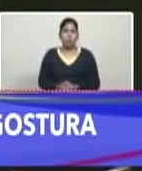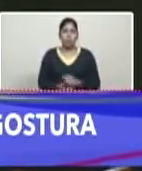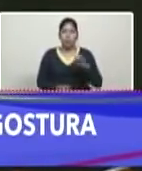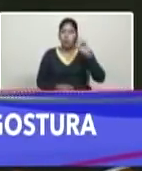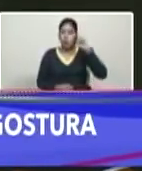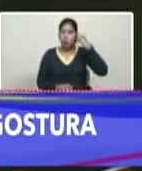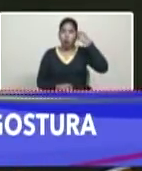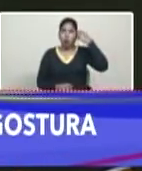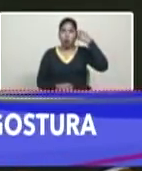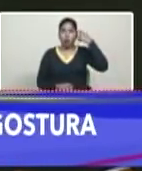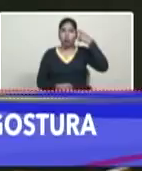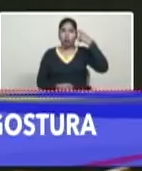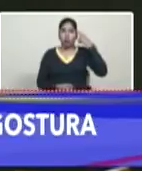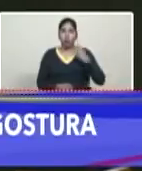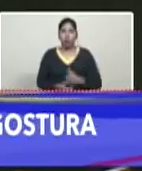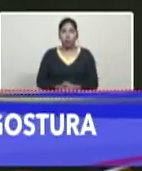recuerdo